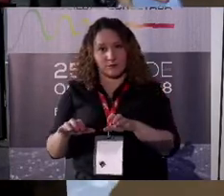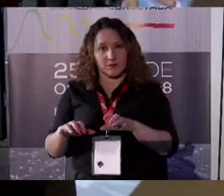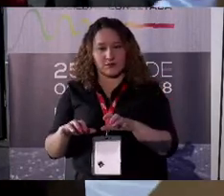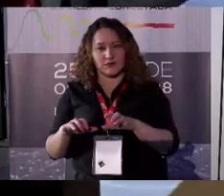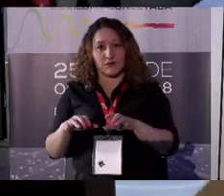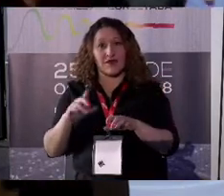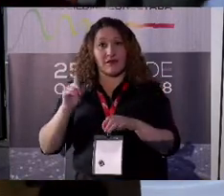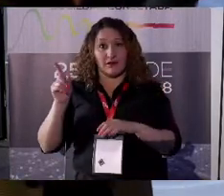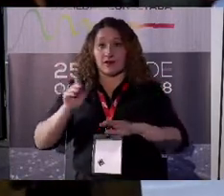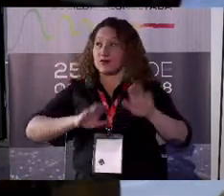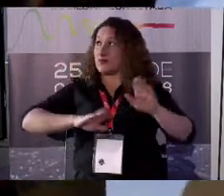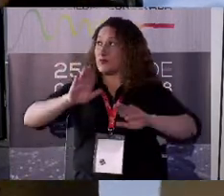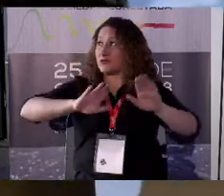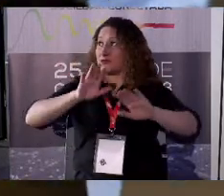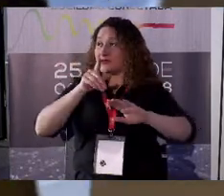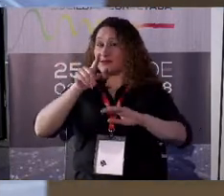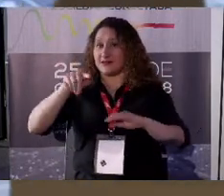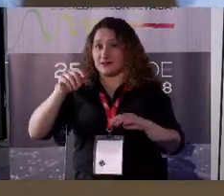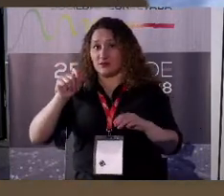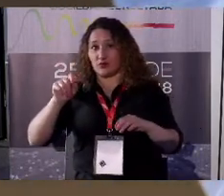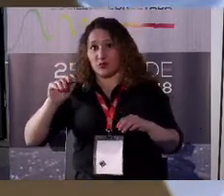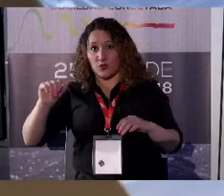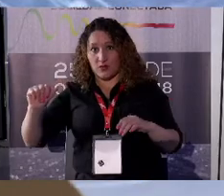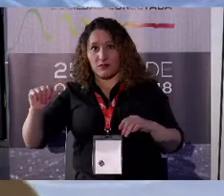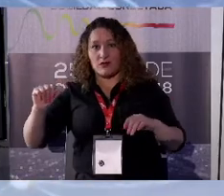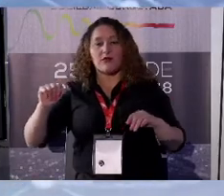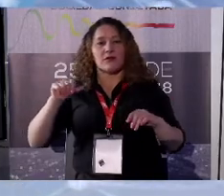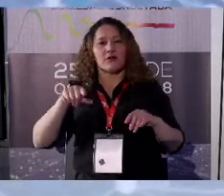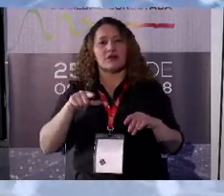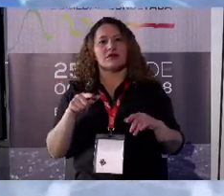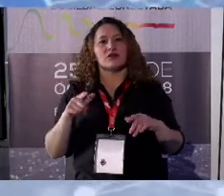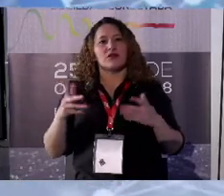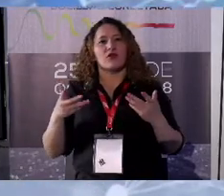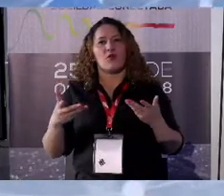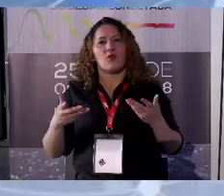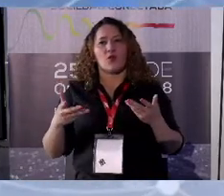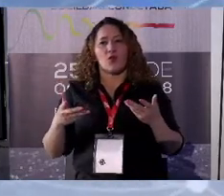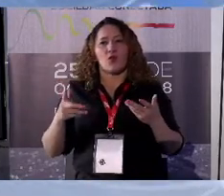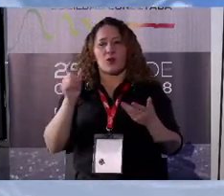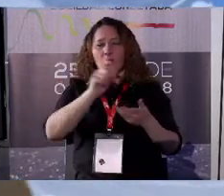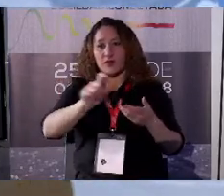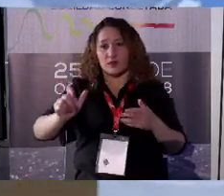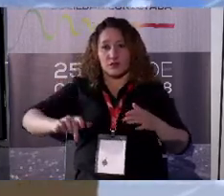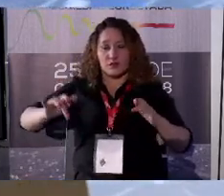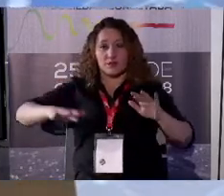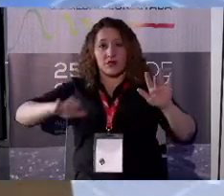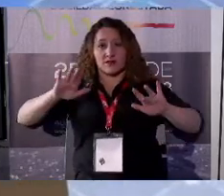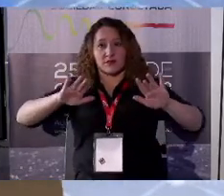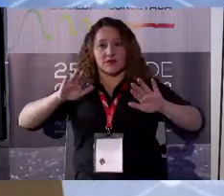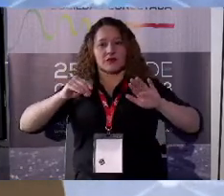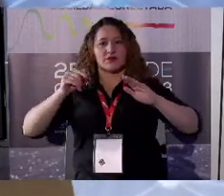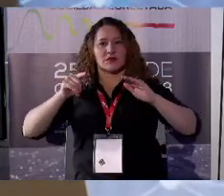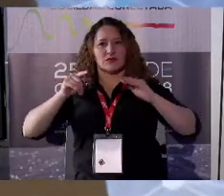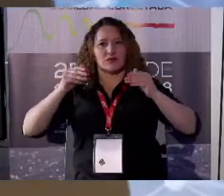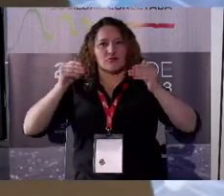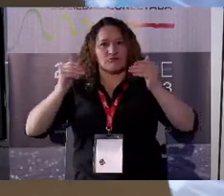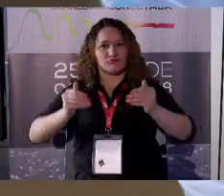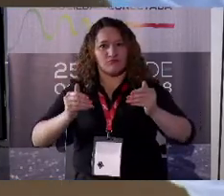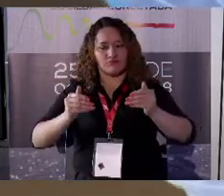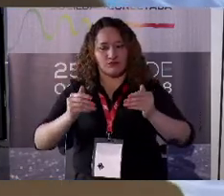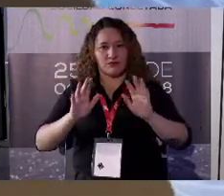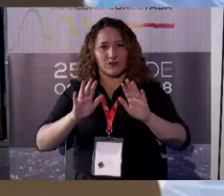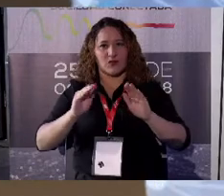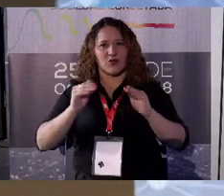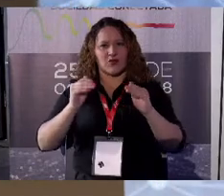Esta subasta CSA trata de llevar a los participantes, como decíamos, al punto, precisamente restringiéndolos, pero